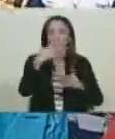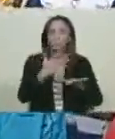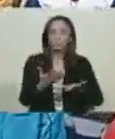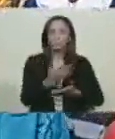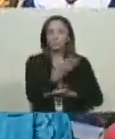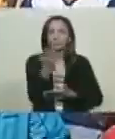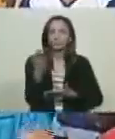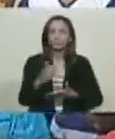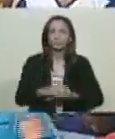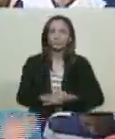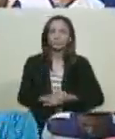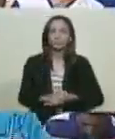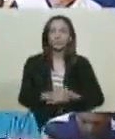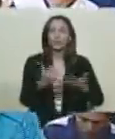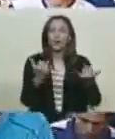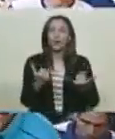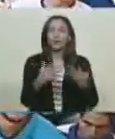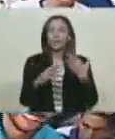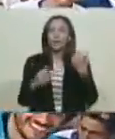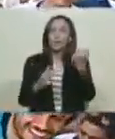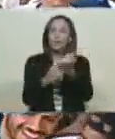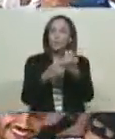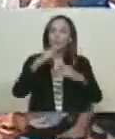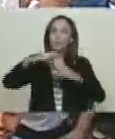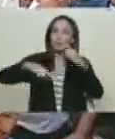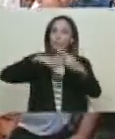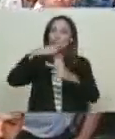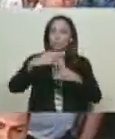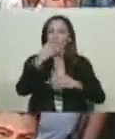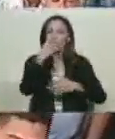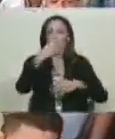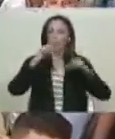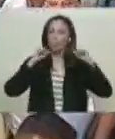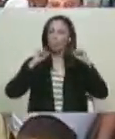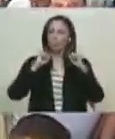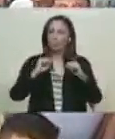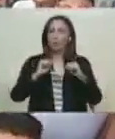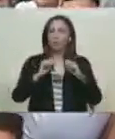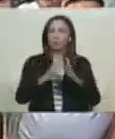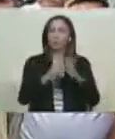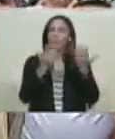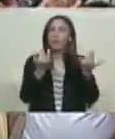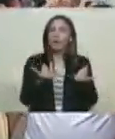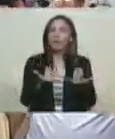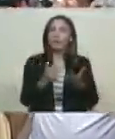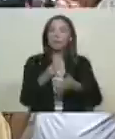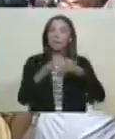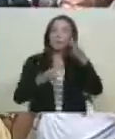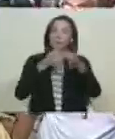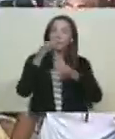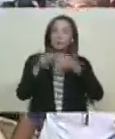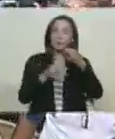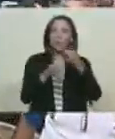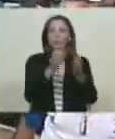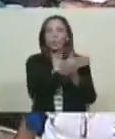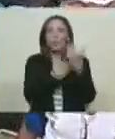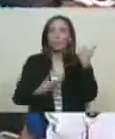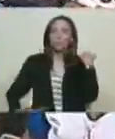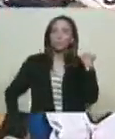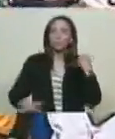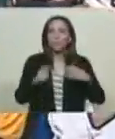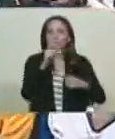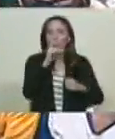Compromiso solidario y revolucionario y un grito de júbilo, recibimos a Nicolás Maduro